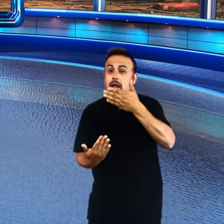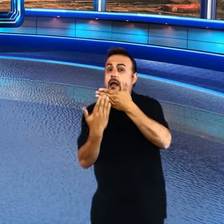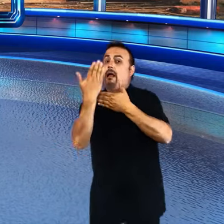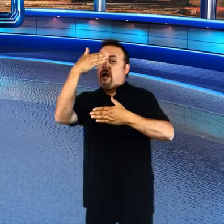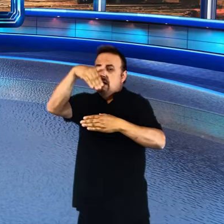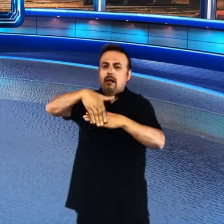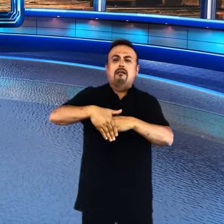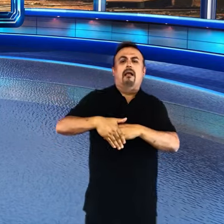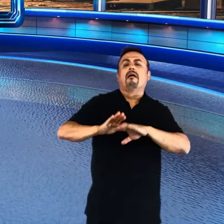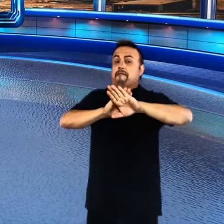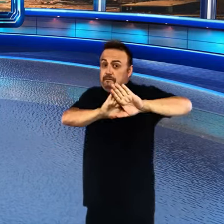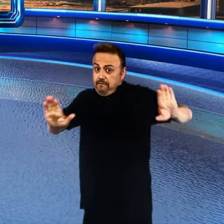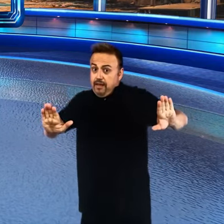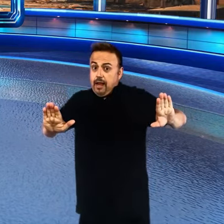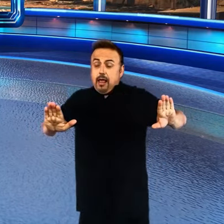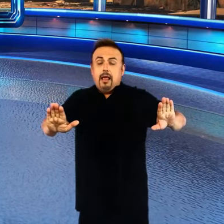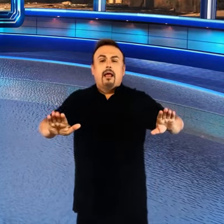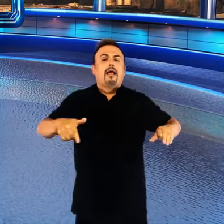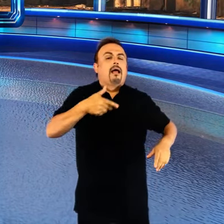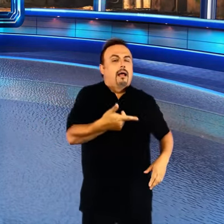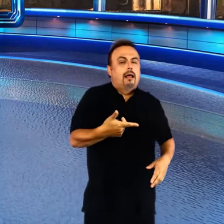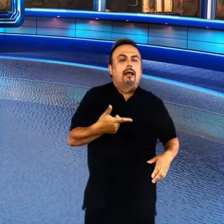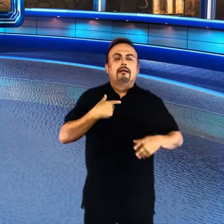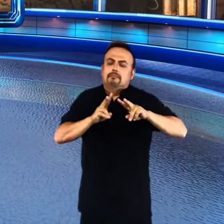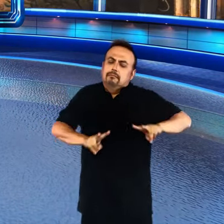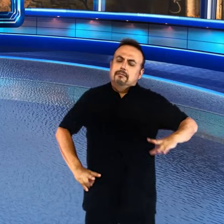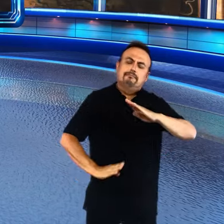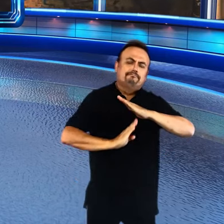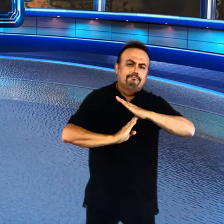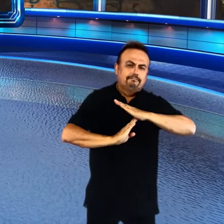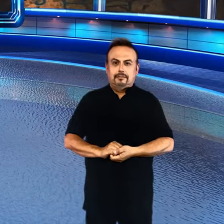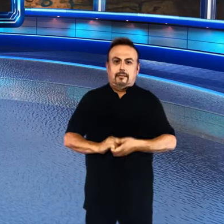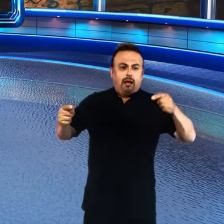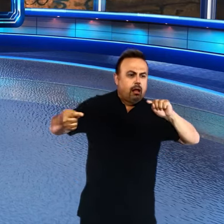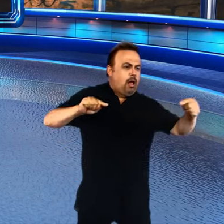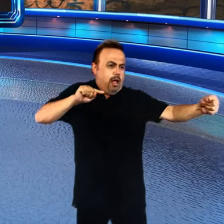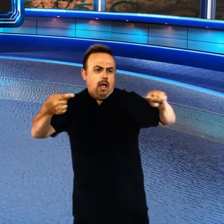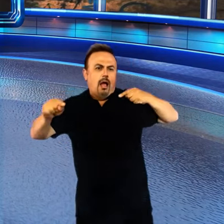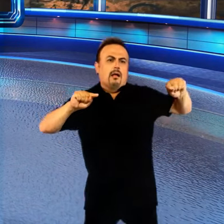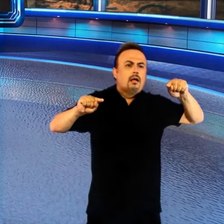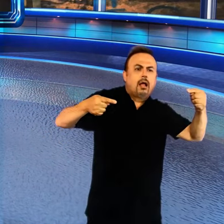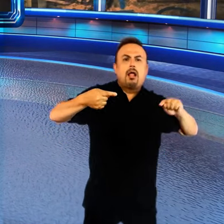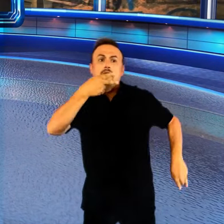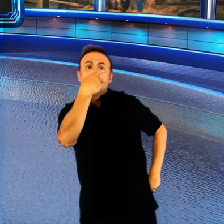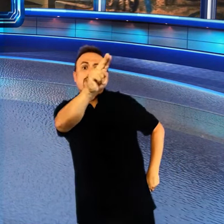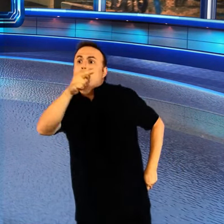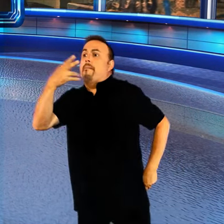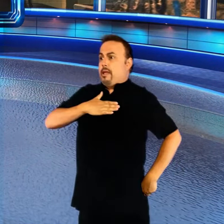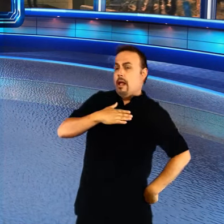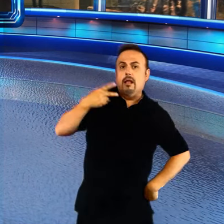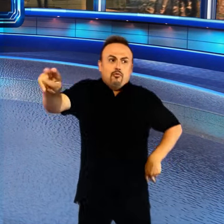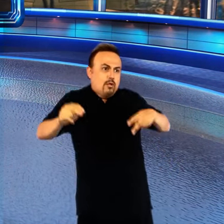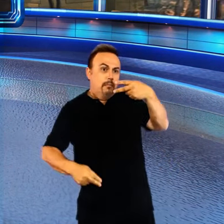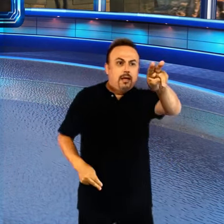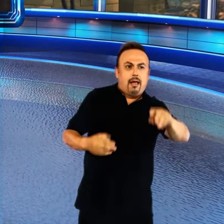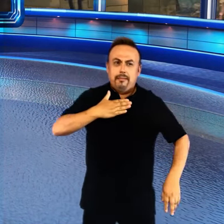La guillotina será al final del día lo que bloquee mi armonía. Extremo constante, batallas eternas entre la tuya y la mía,